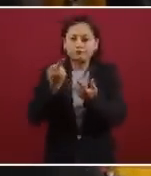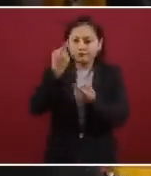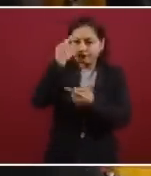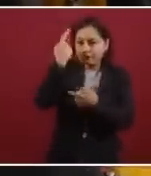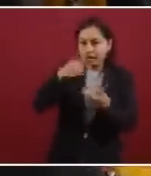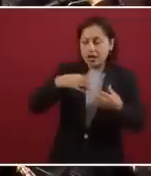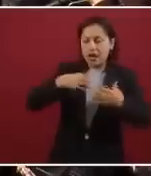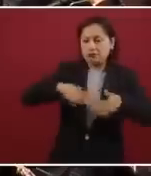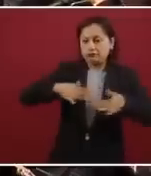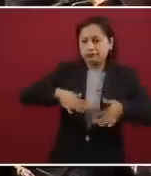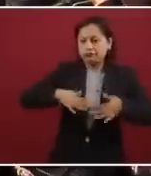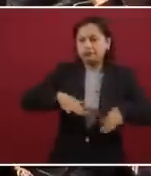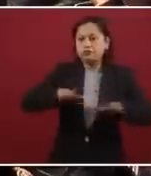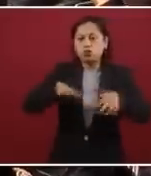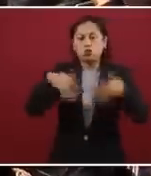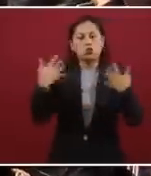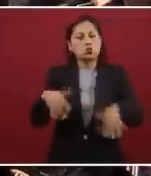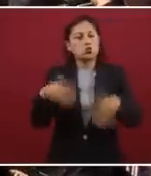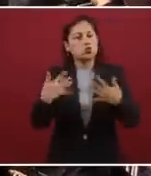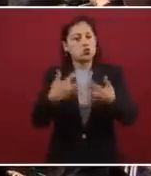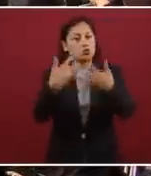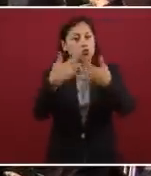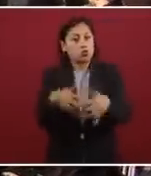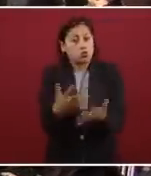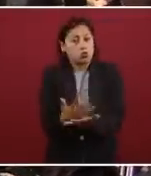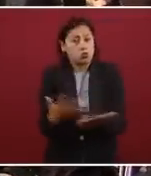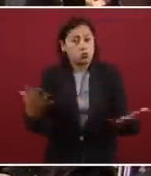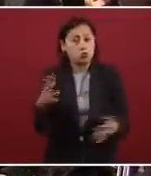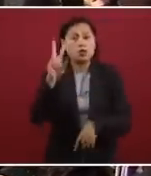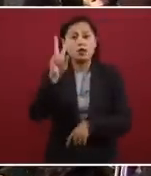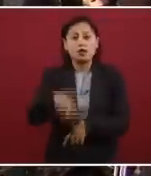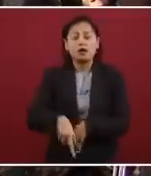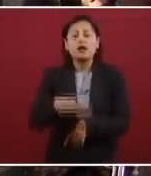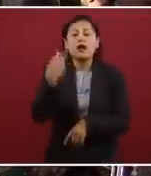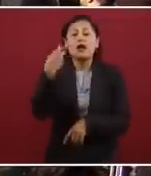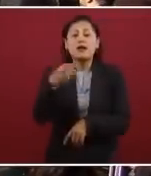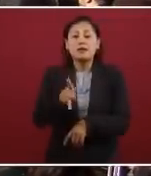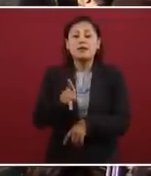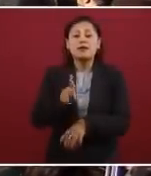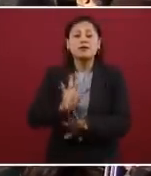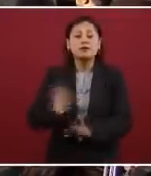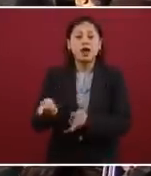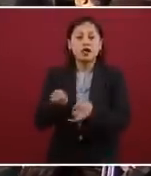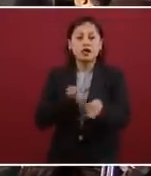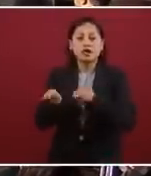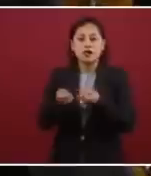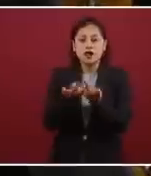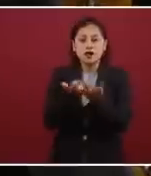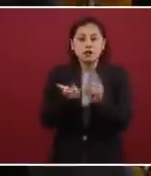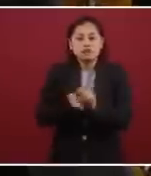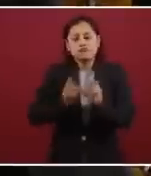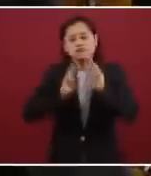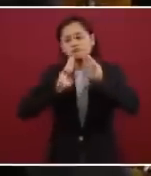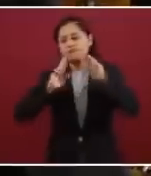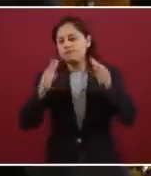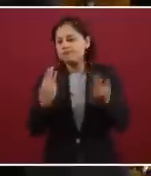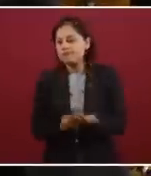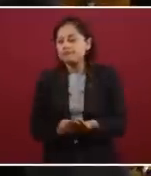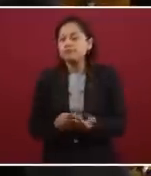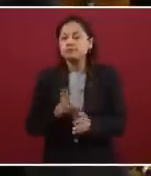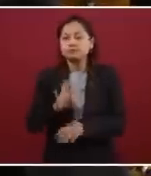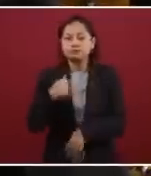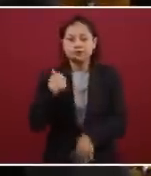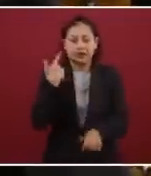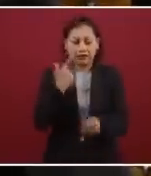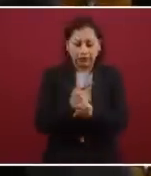vasta, dominada desafortunadamente, presidente, por el contrabando. Nos encontramos historias de industriales